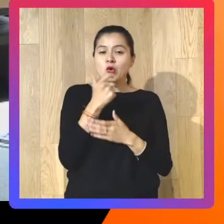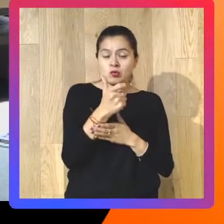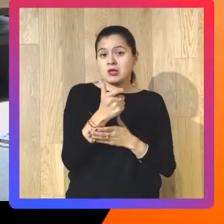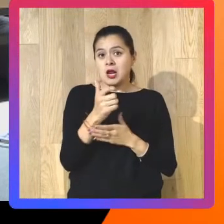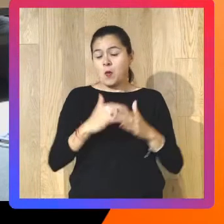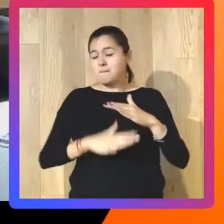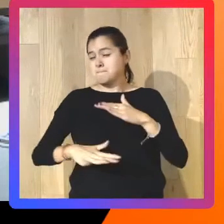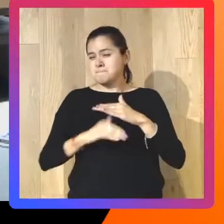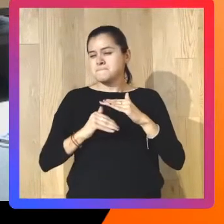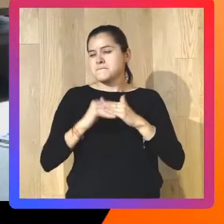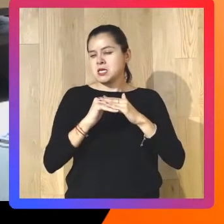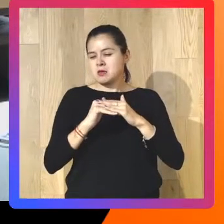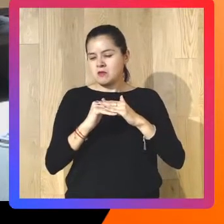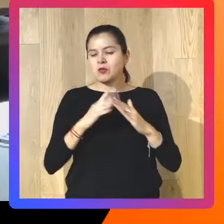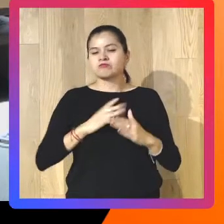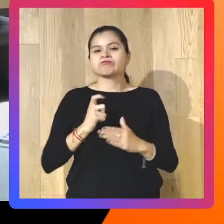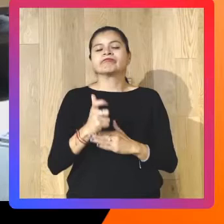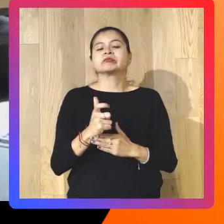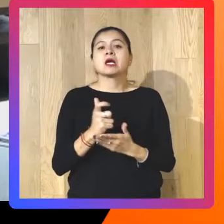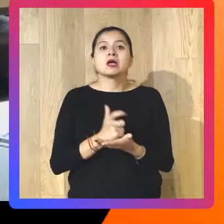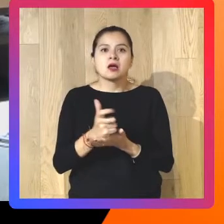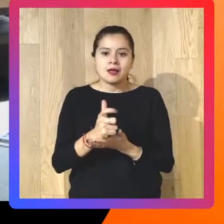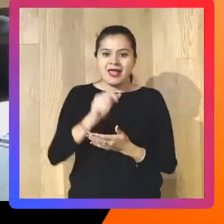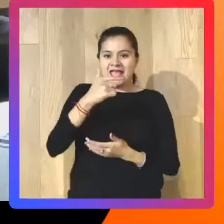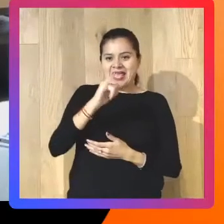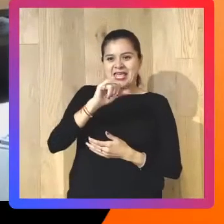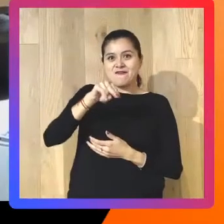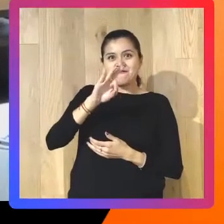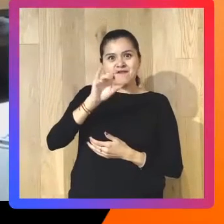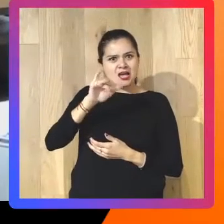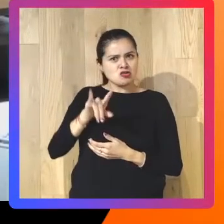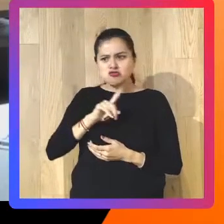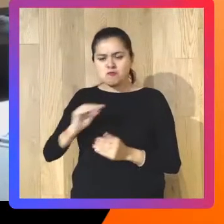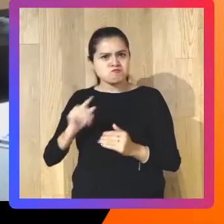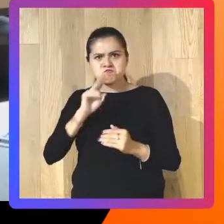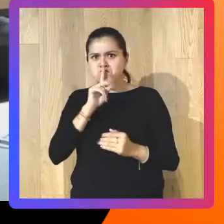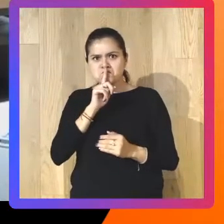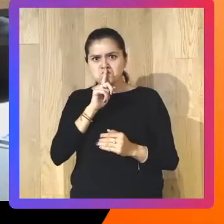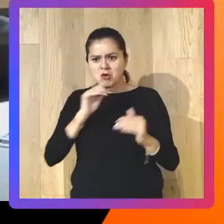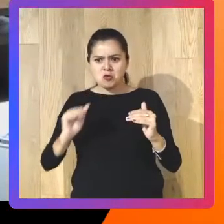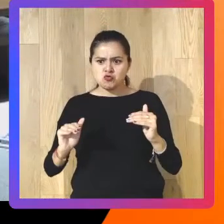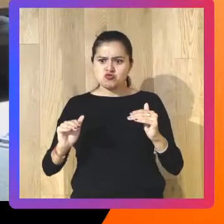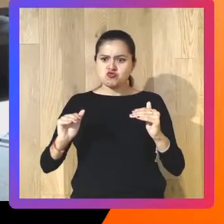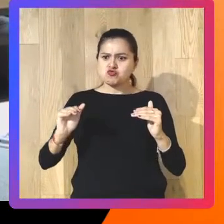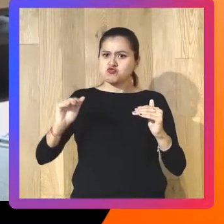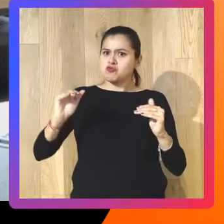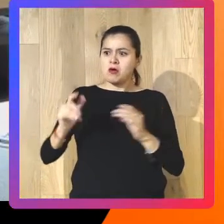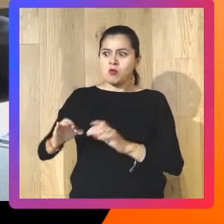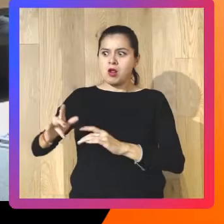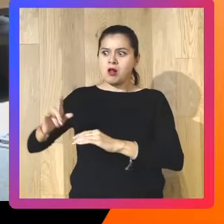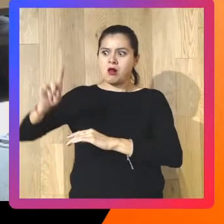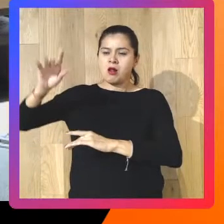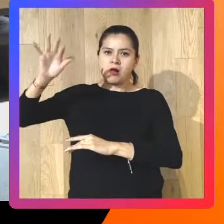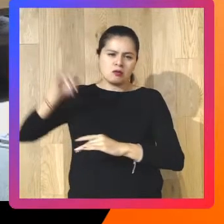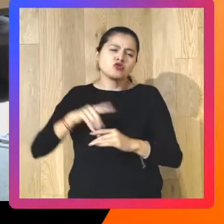cuidando dos variables. Una es que no genere inflación, y hasta la fecha no ha generado inflación el subir el salario mínimo. No quiere decir que no lo